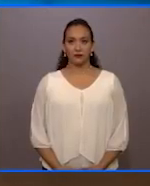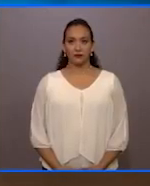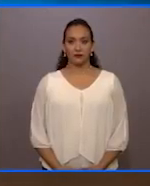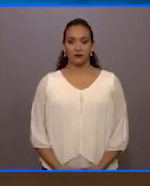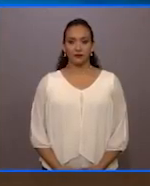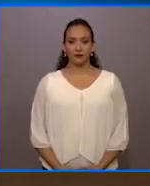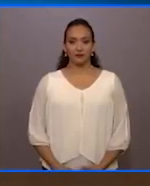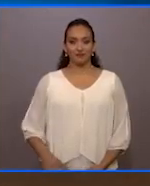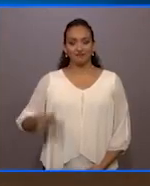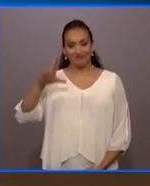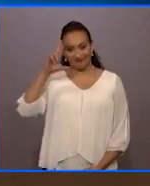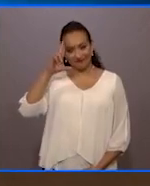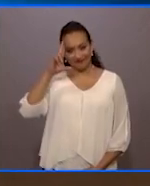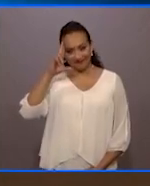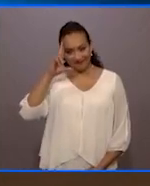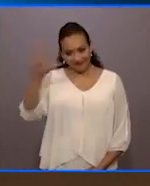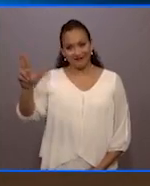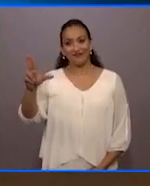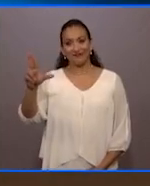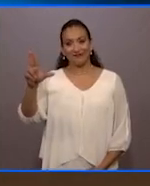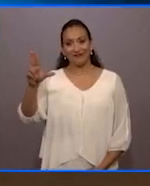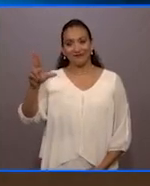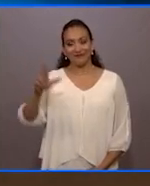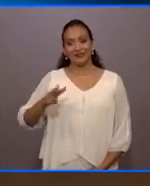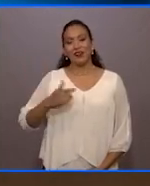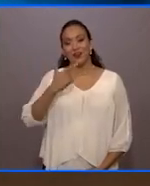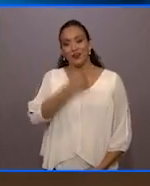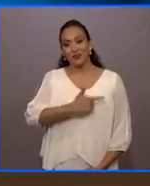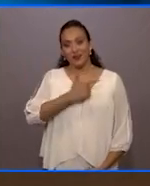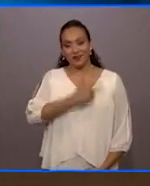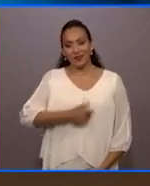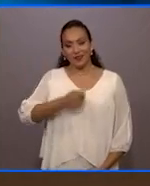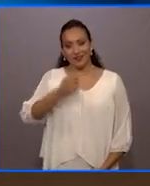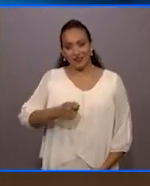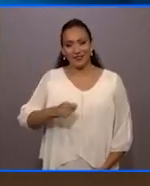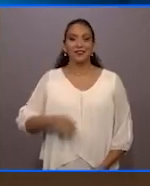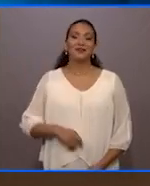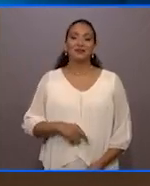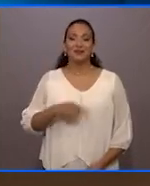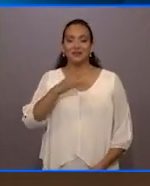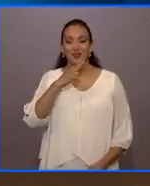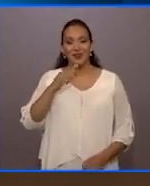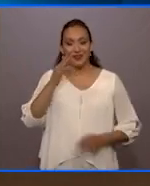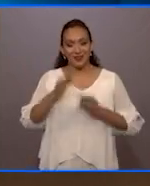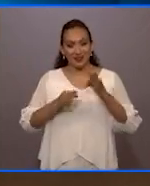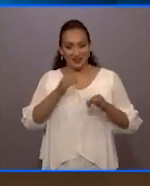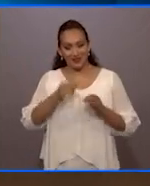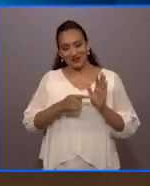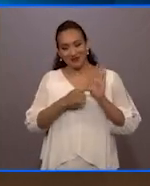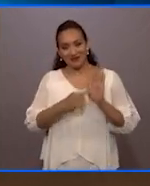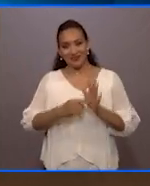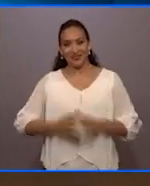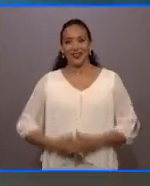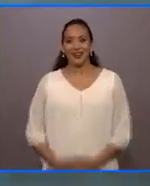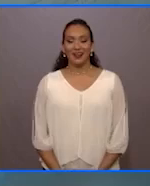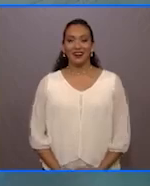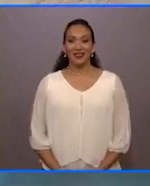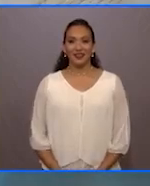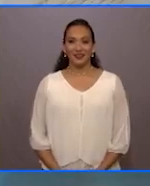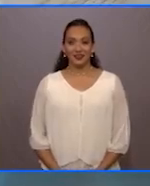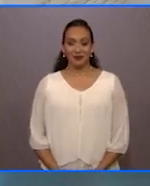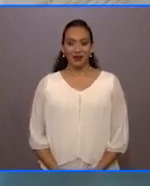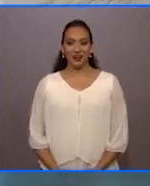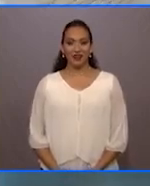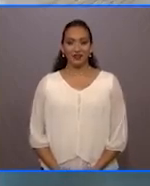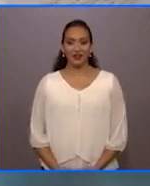Hola, ¿qué tal? ¿Cómo le va? Qué gusto saludarle. Bienvenidos. Esto es Semanario Judicial.